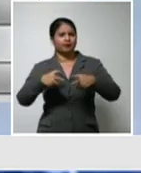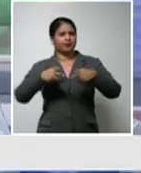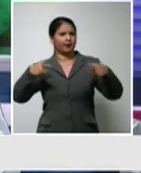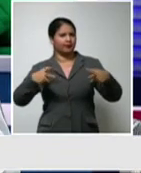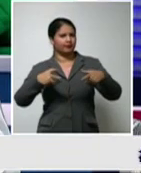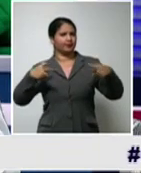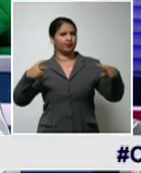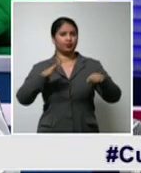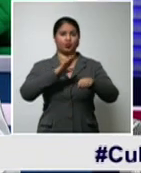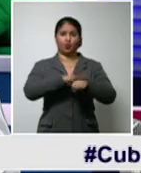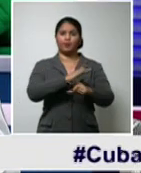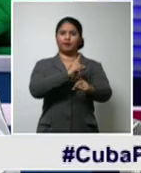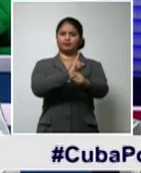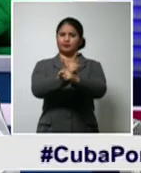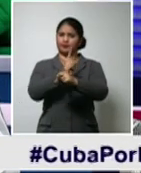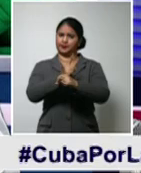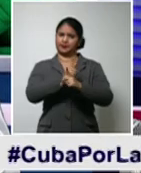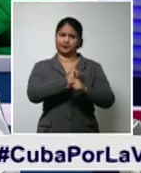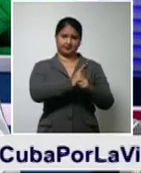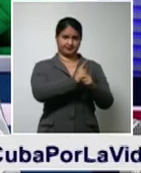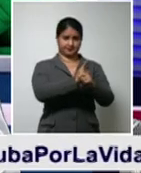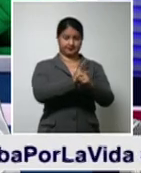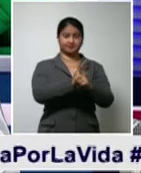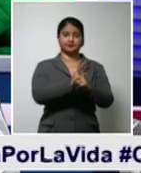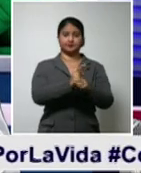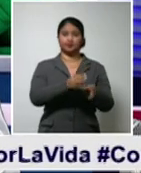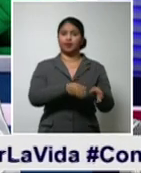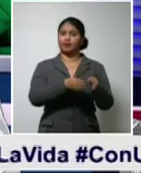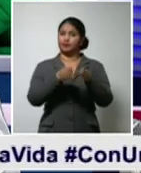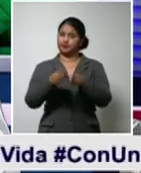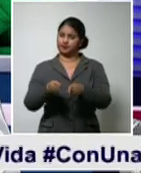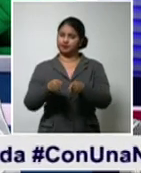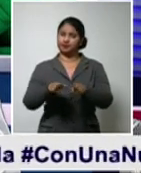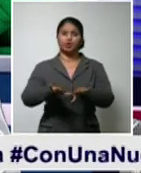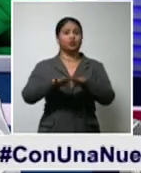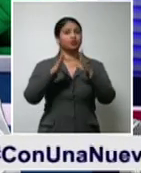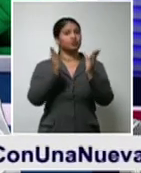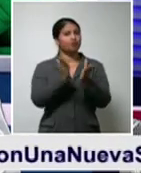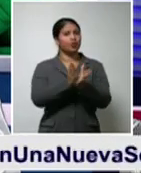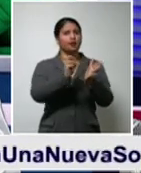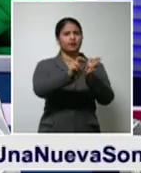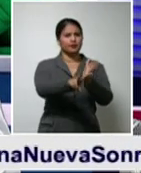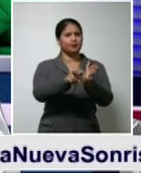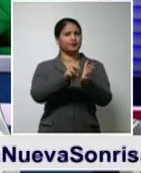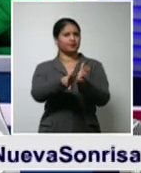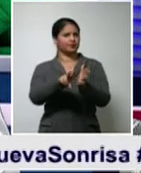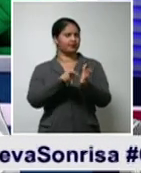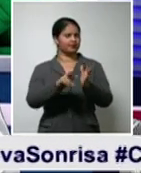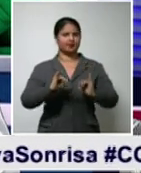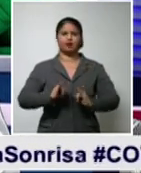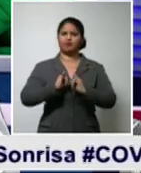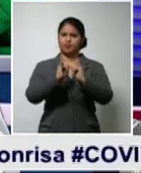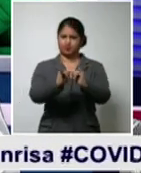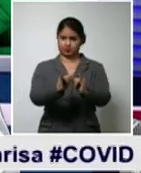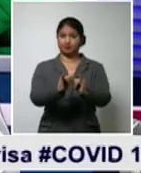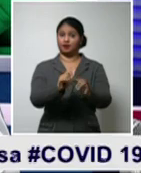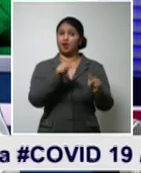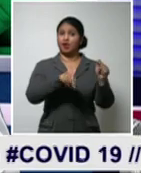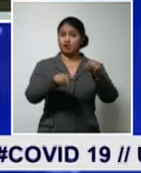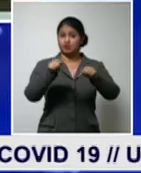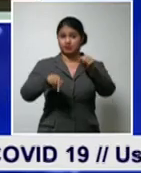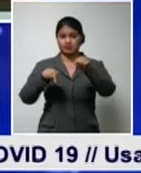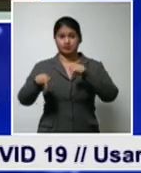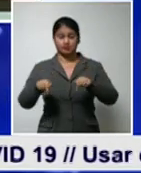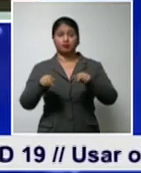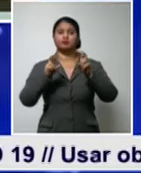transmisión. De todas las provincias se procesaron muestras, el mayor